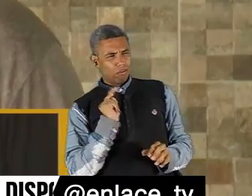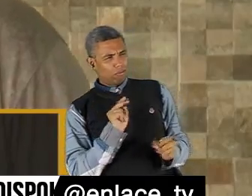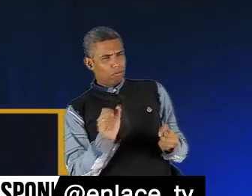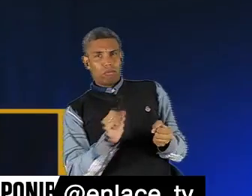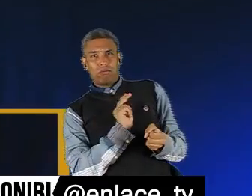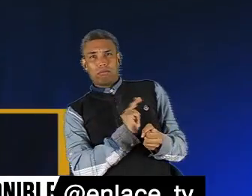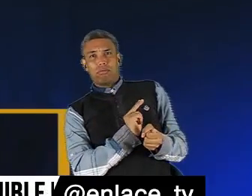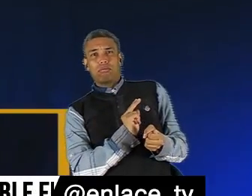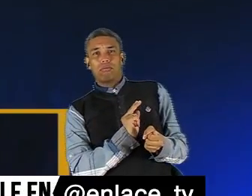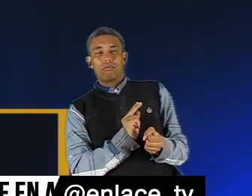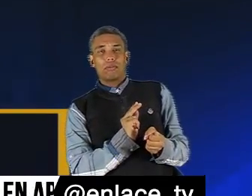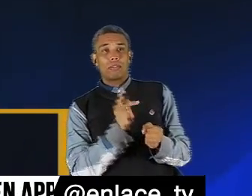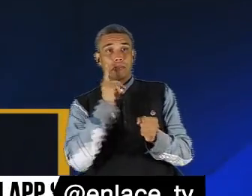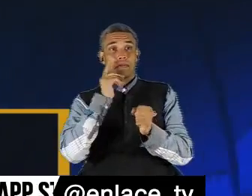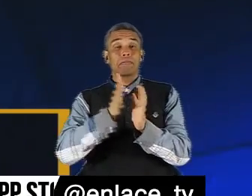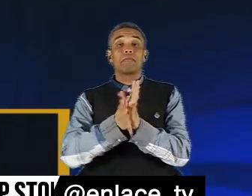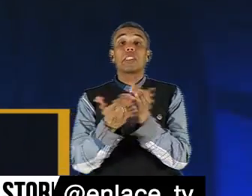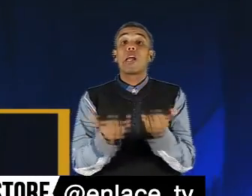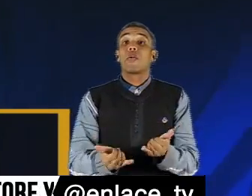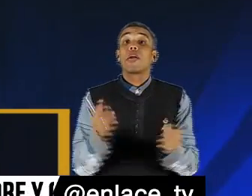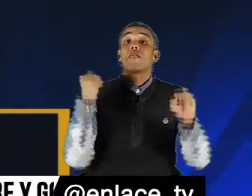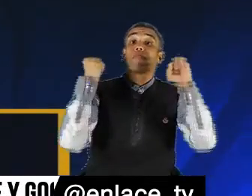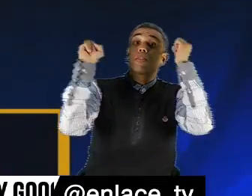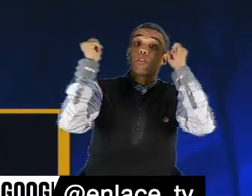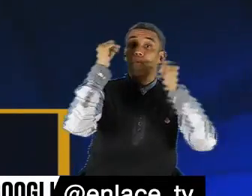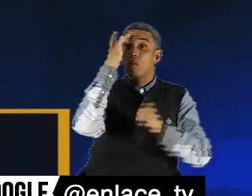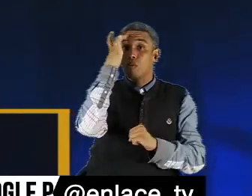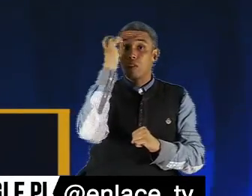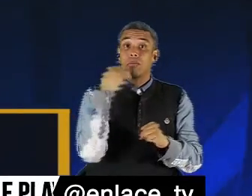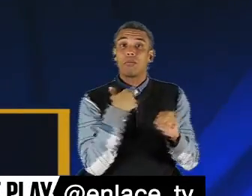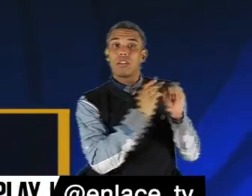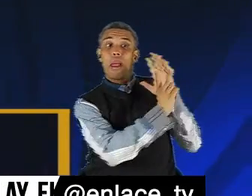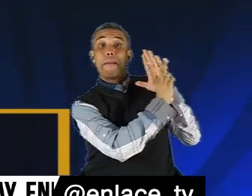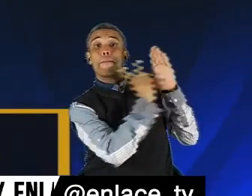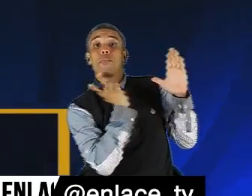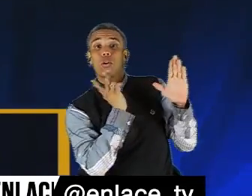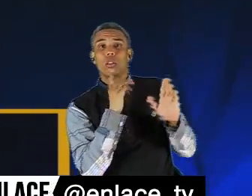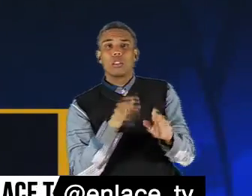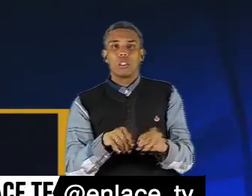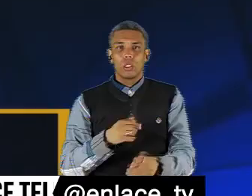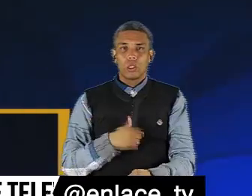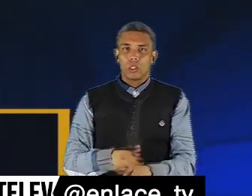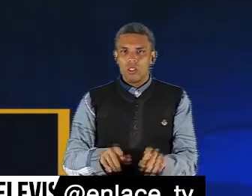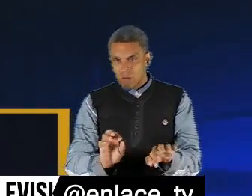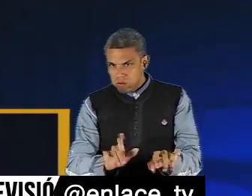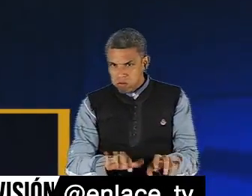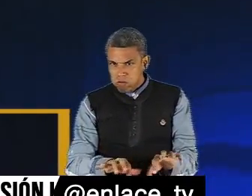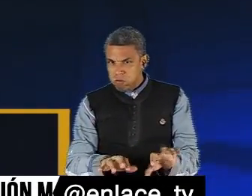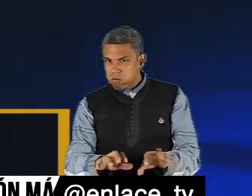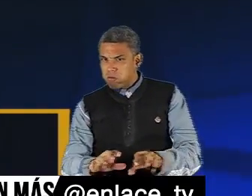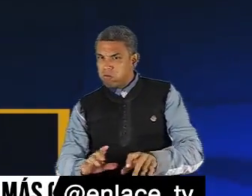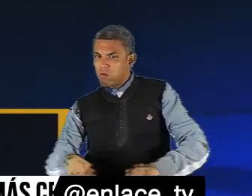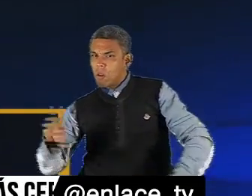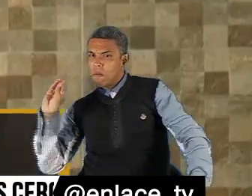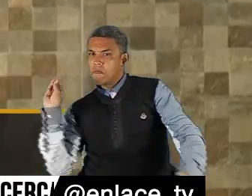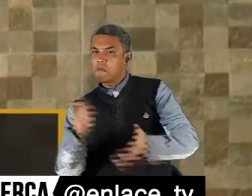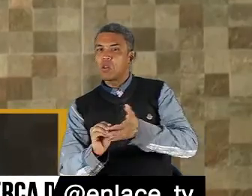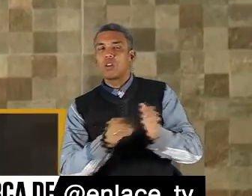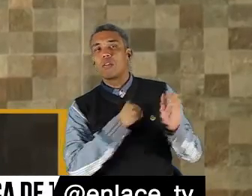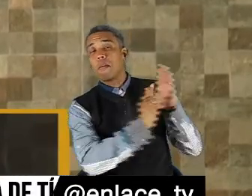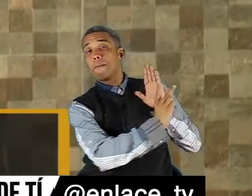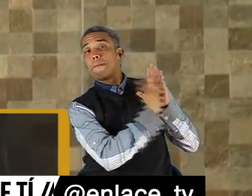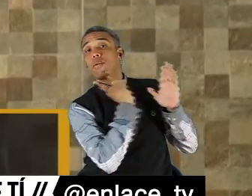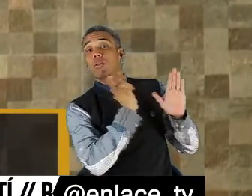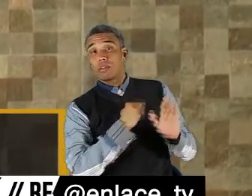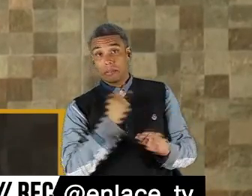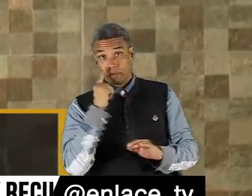dar a entender. Ahora la preocupación de la familia Ariza son las constantes amenazas recibidas por desconocidos luego de esta publicación. Por las